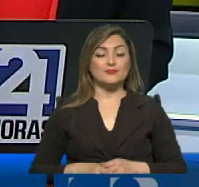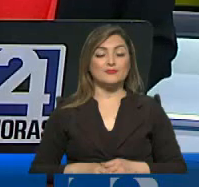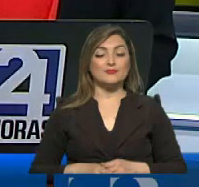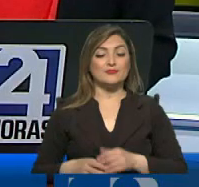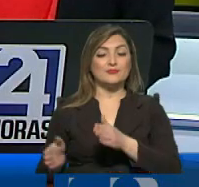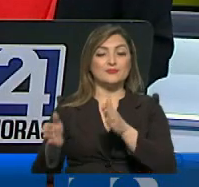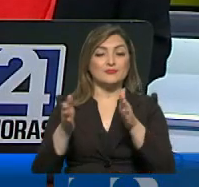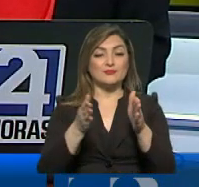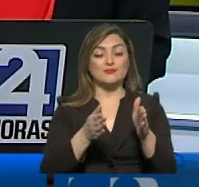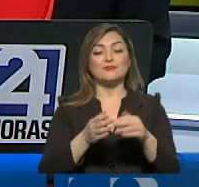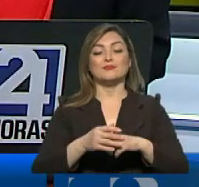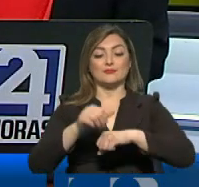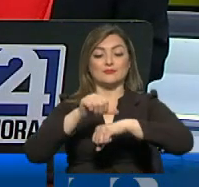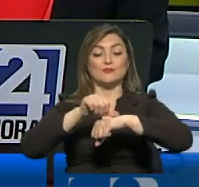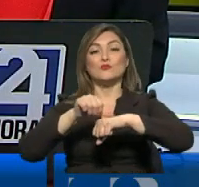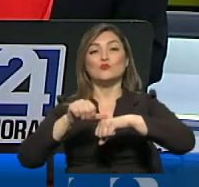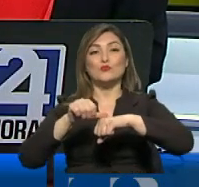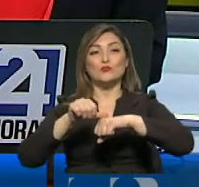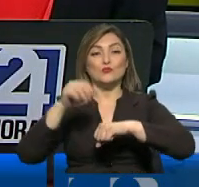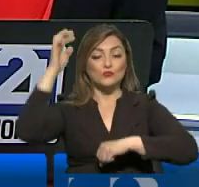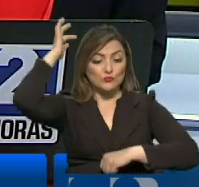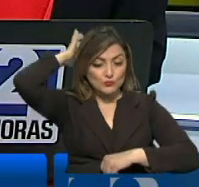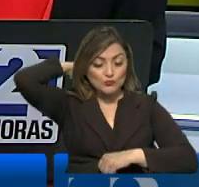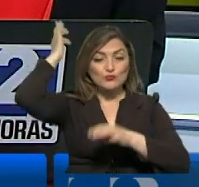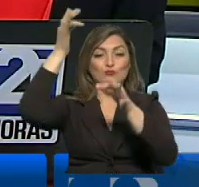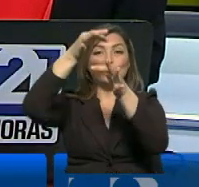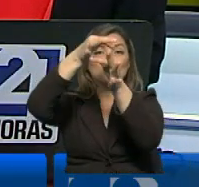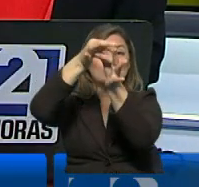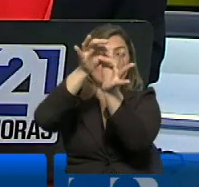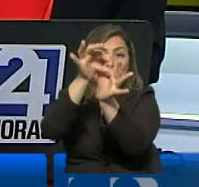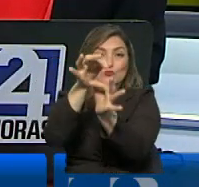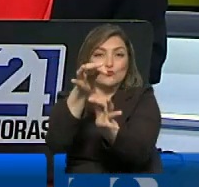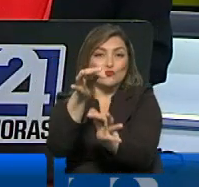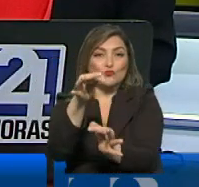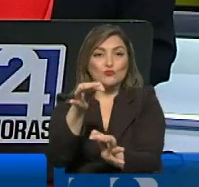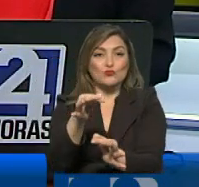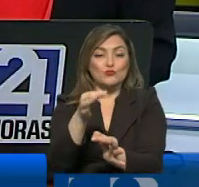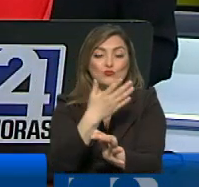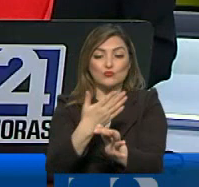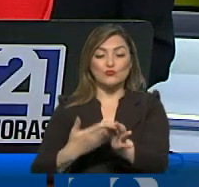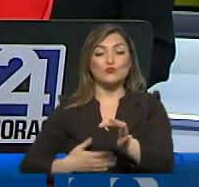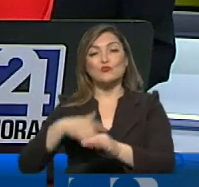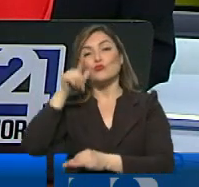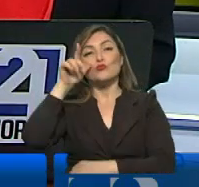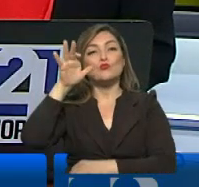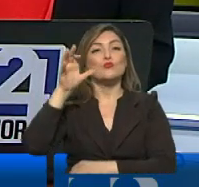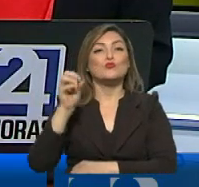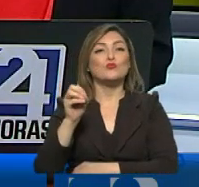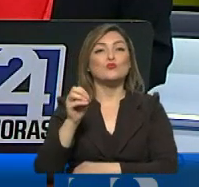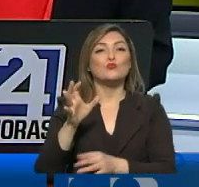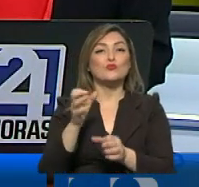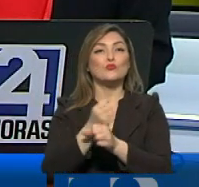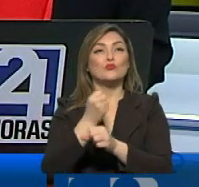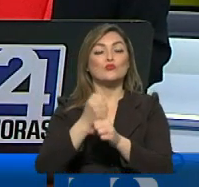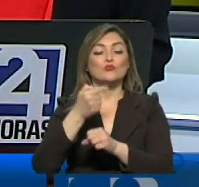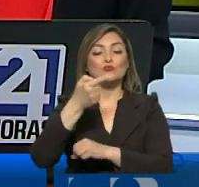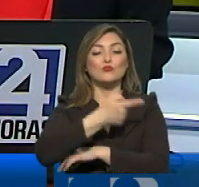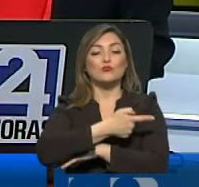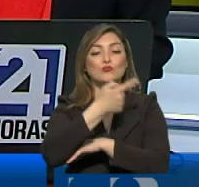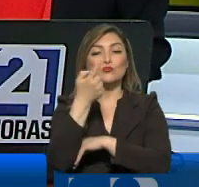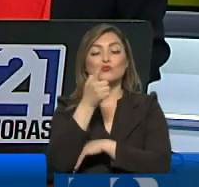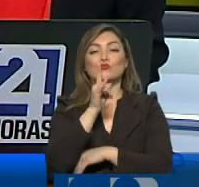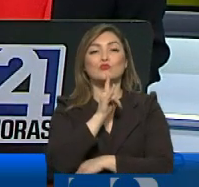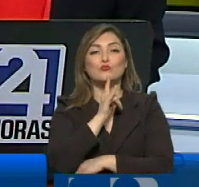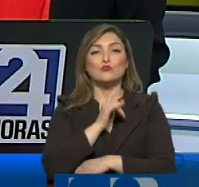Una intervención quirúrgica de la médula espinal tendrá el presidente de la República, Guillermo Lazo. La operación se realizará en los próximos días